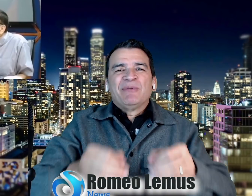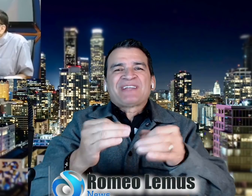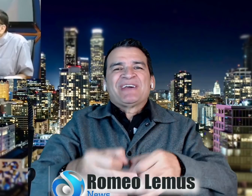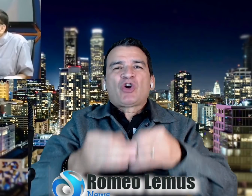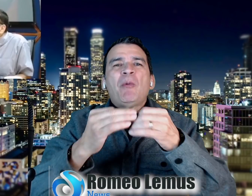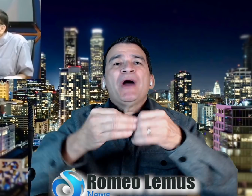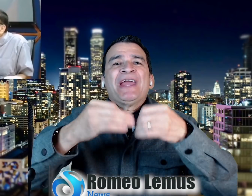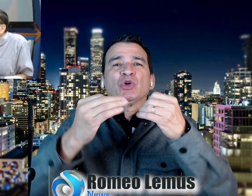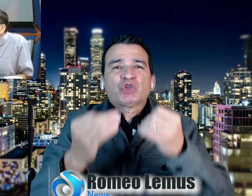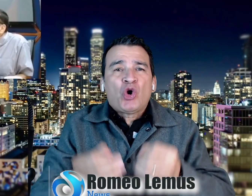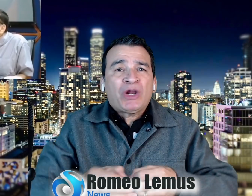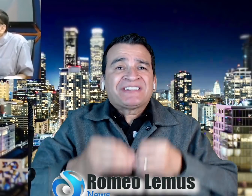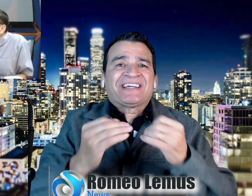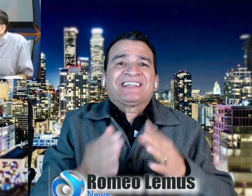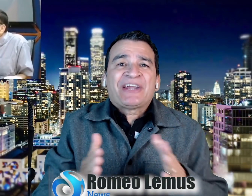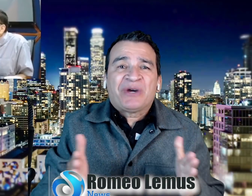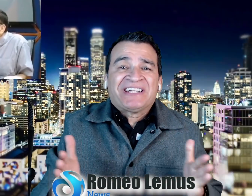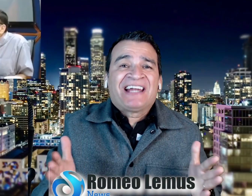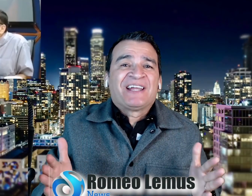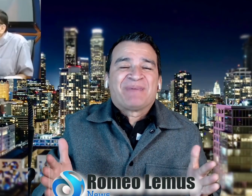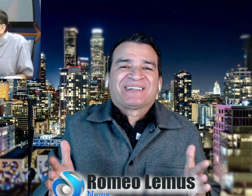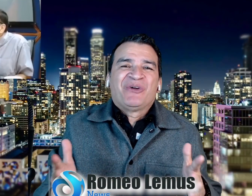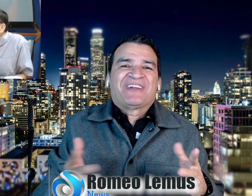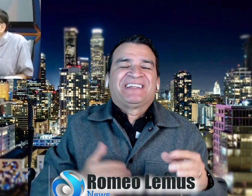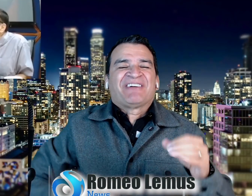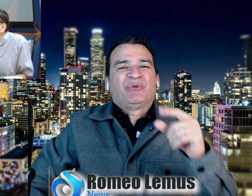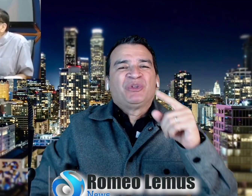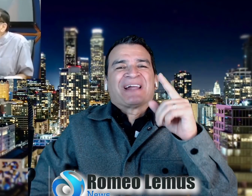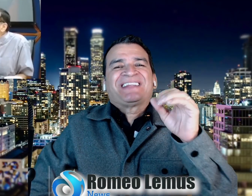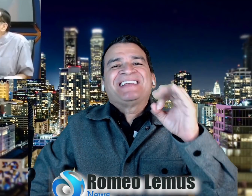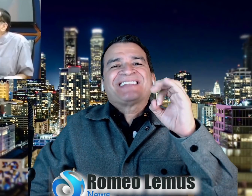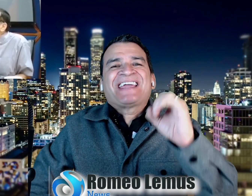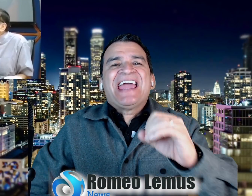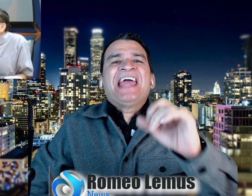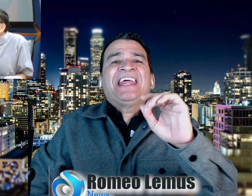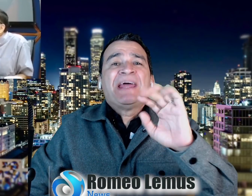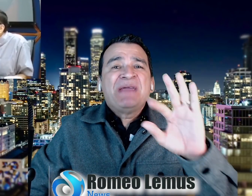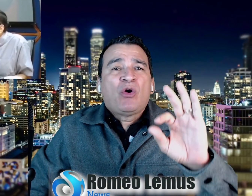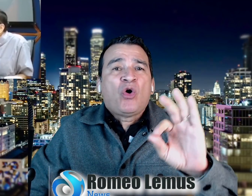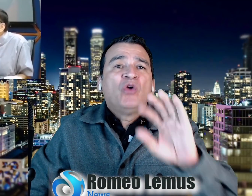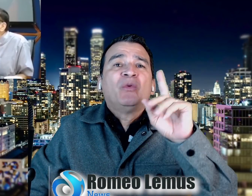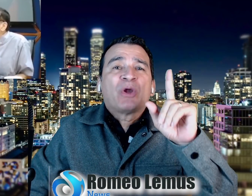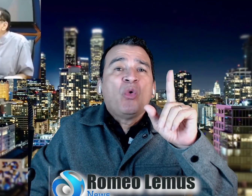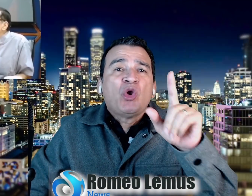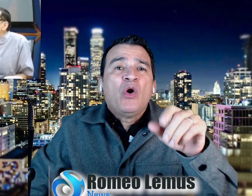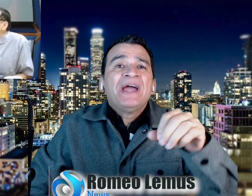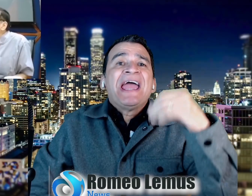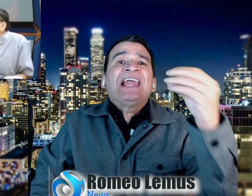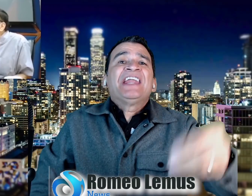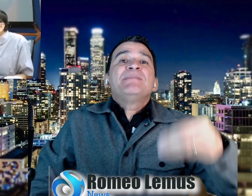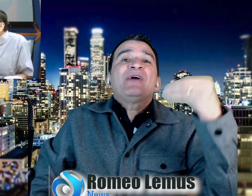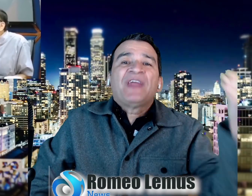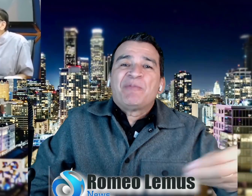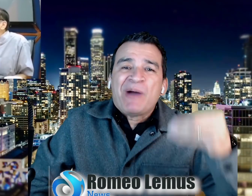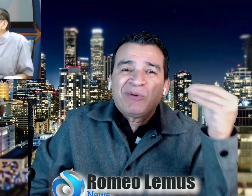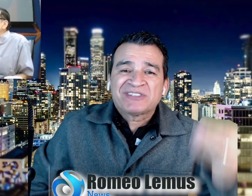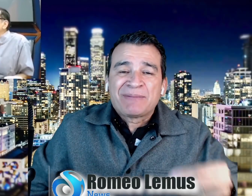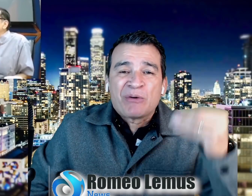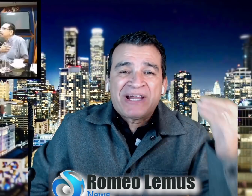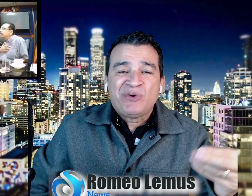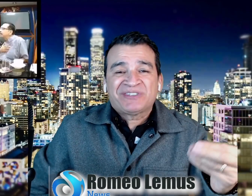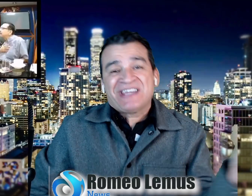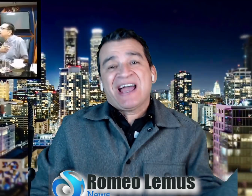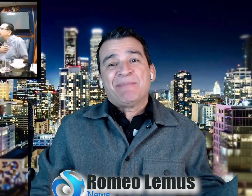también vamos a ver como el otrora secretario general del partido frente farabundo martí dice que el enemigo número uno el enemigo del pueblo